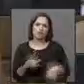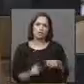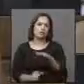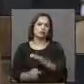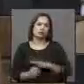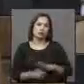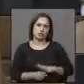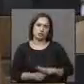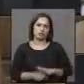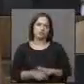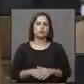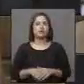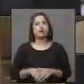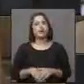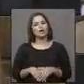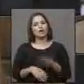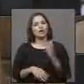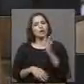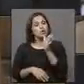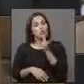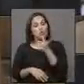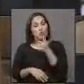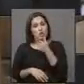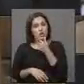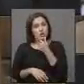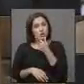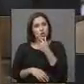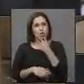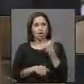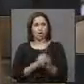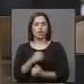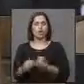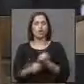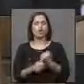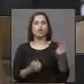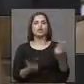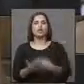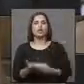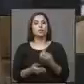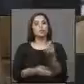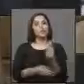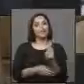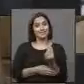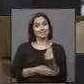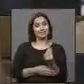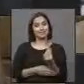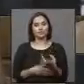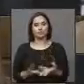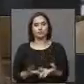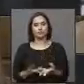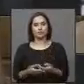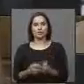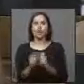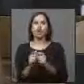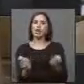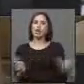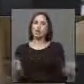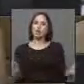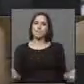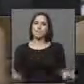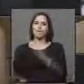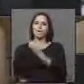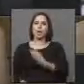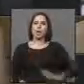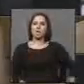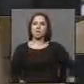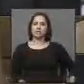sin duda también que el año el 2013, cuando estábamos en plena campaña presidencial, el eslogan